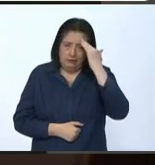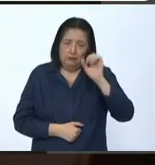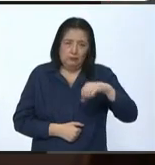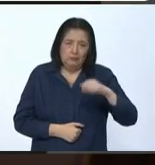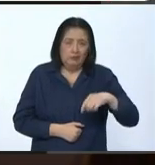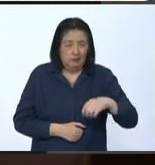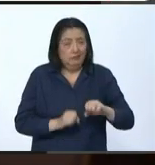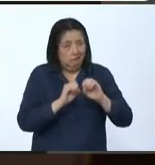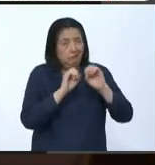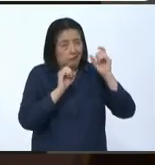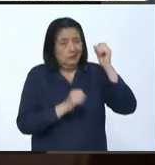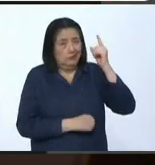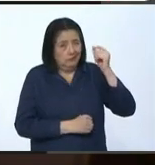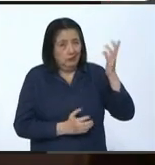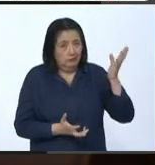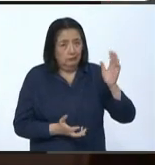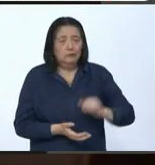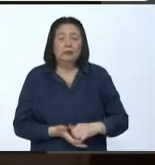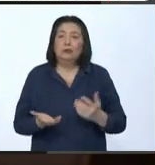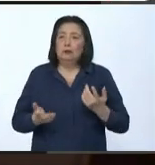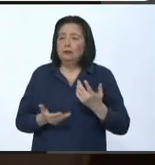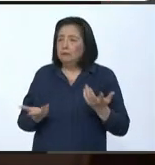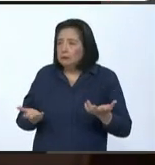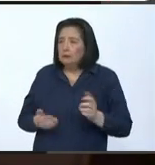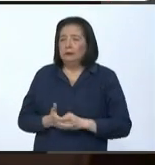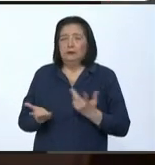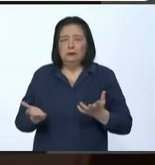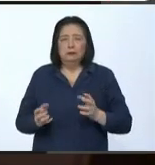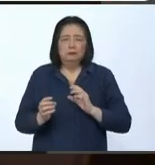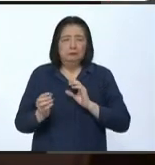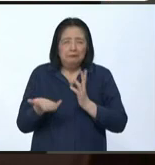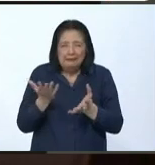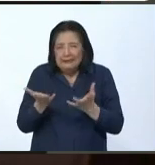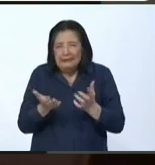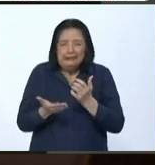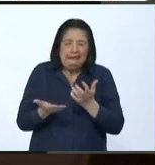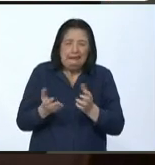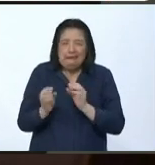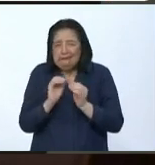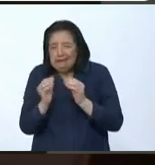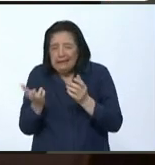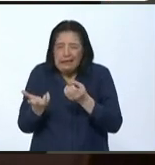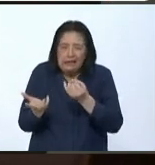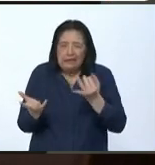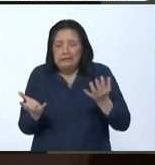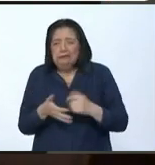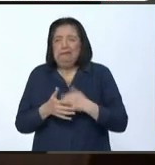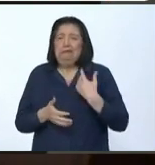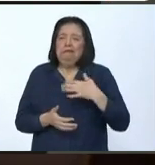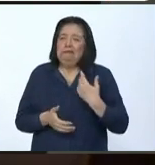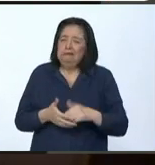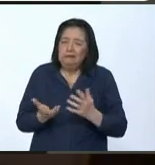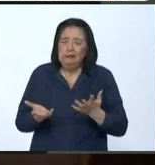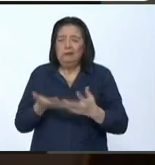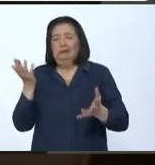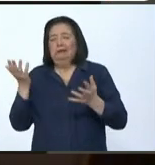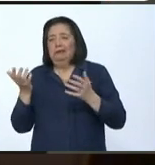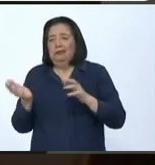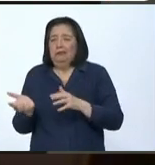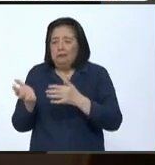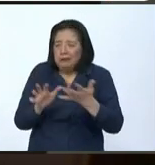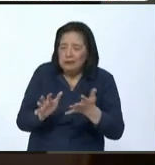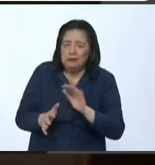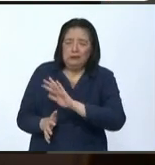claro. No obstante, para resarcir en algo la irreparable dimensión de la pérdida de sus seres